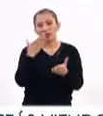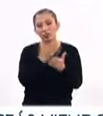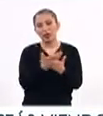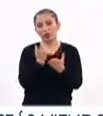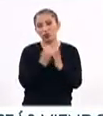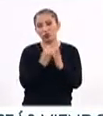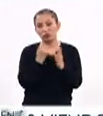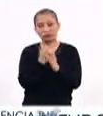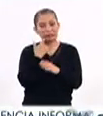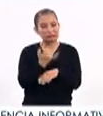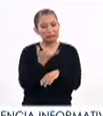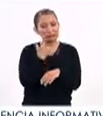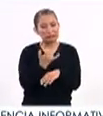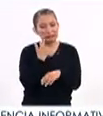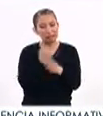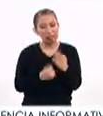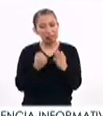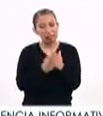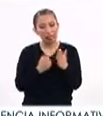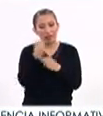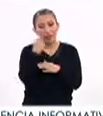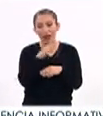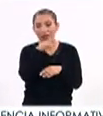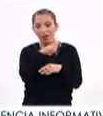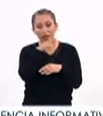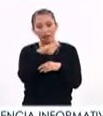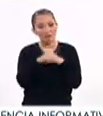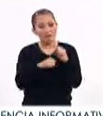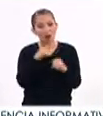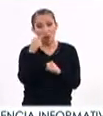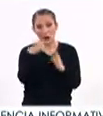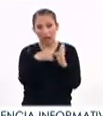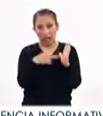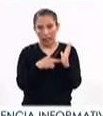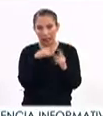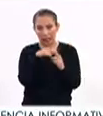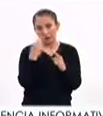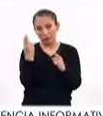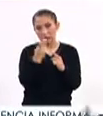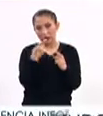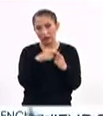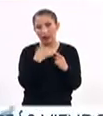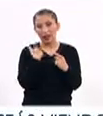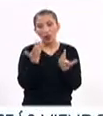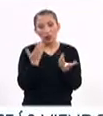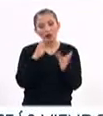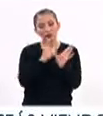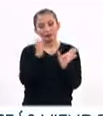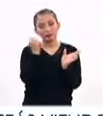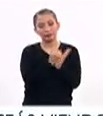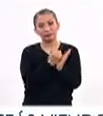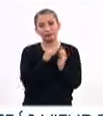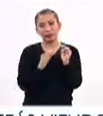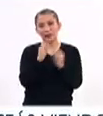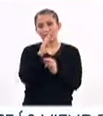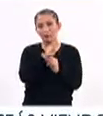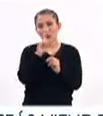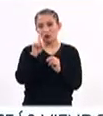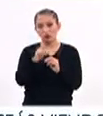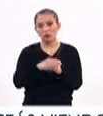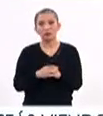metimos en cursos intensivos para poder pues lograr uno de los requisitos, que era tener una certificación en nivel